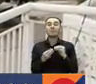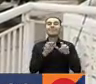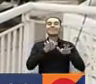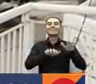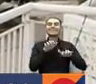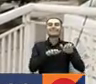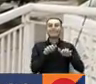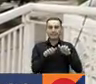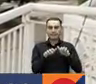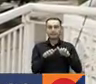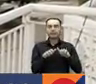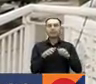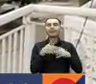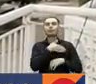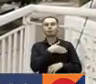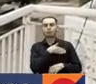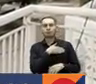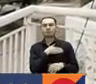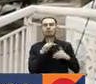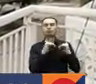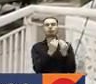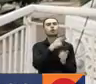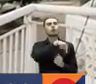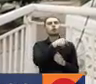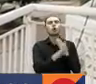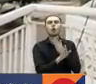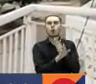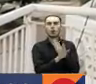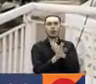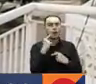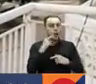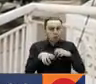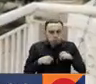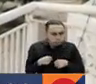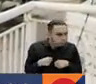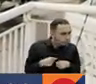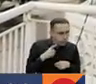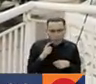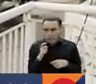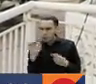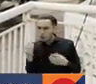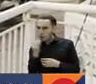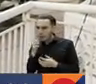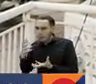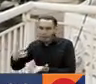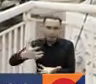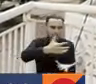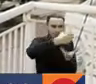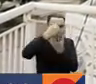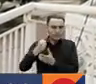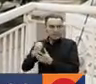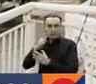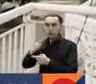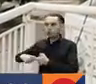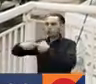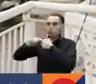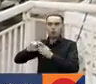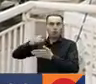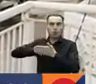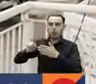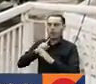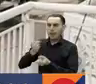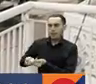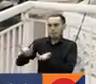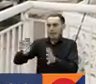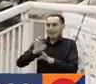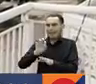Educación Departamental de Bolívar se continuó con la recolección del componente alimenticio industrializado y se suspendió de manera temporal la entrega del plan